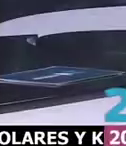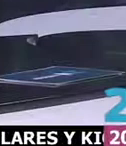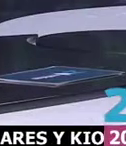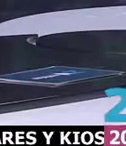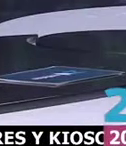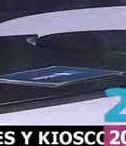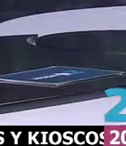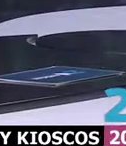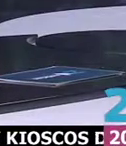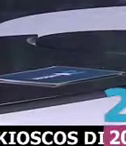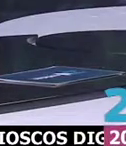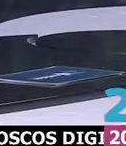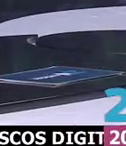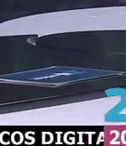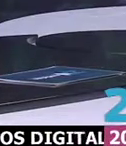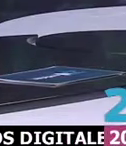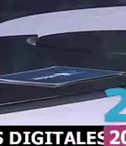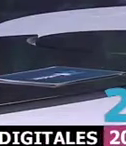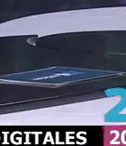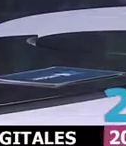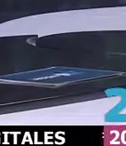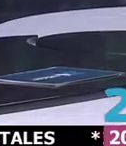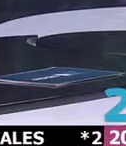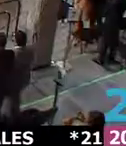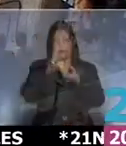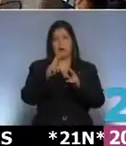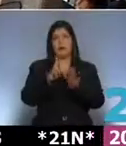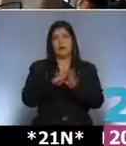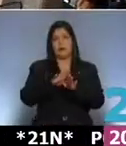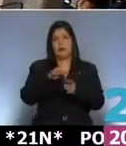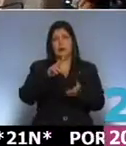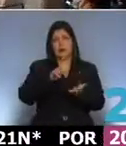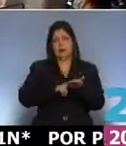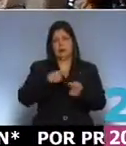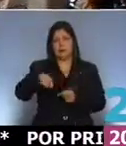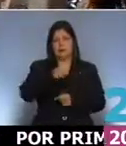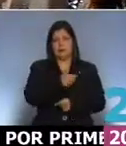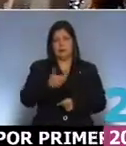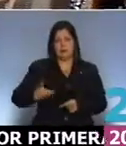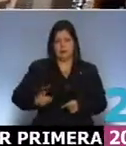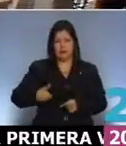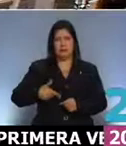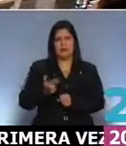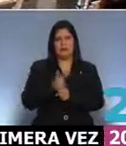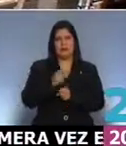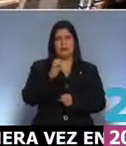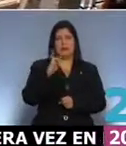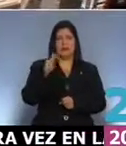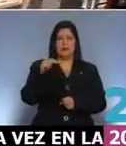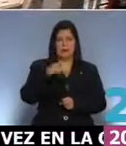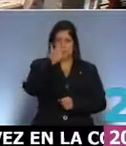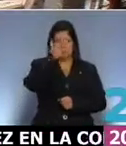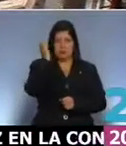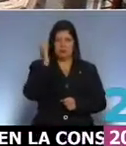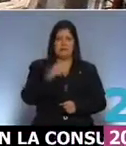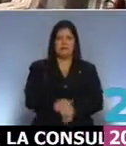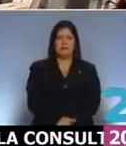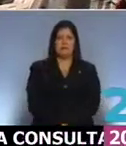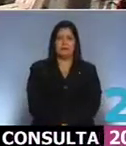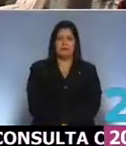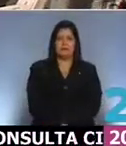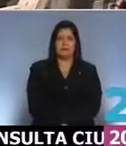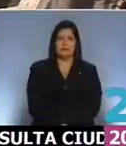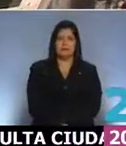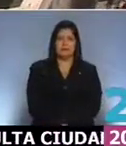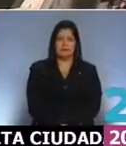con motivo de su quinto informe de gobierno, el presidente Enrique Peña Nieto ofreció un mensaje de 66 minutos acompañado de